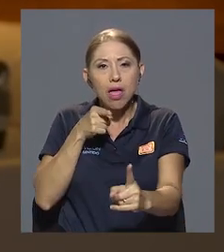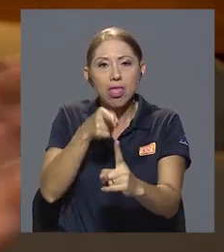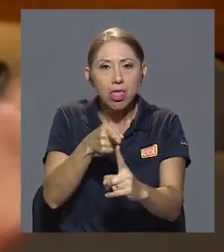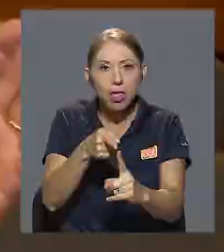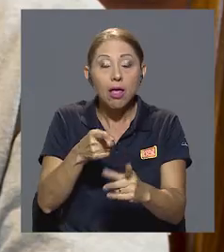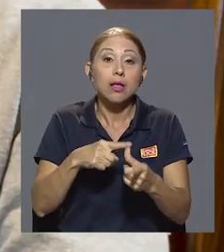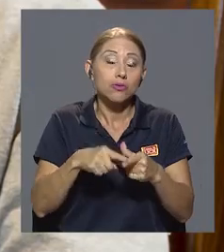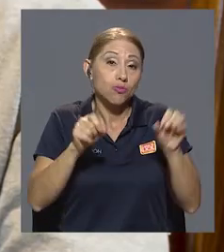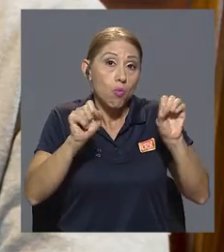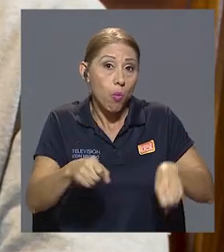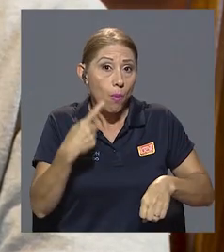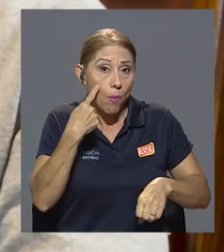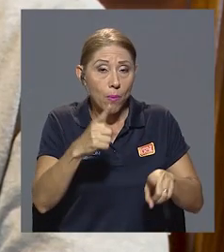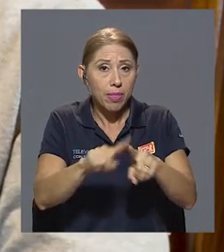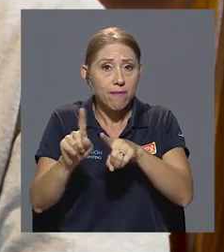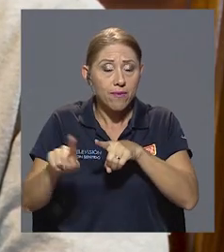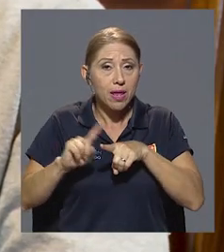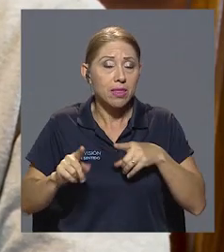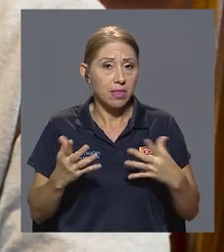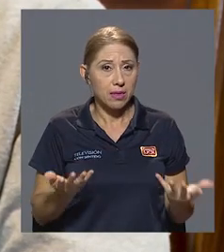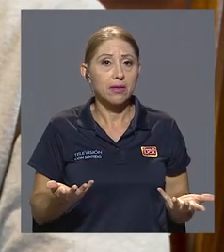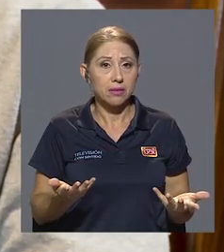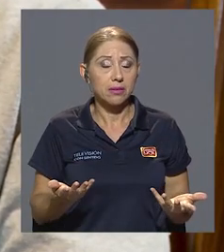entonces podemos ver que hay diferentes